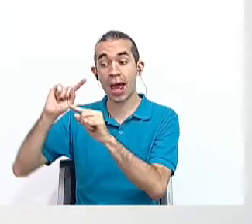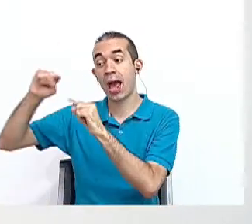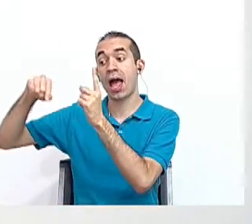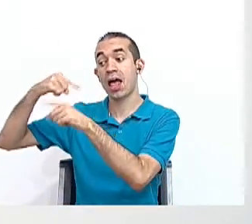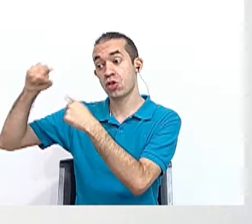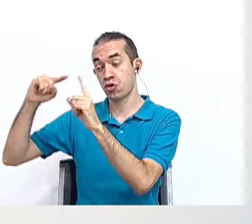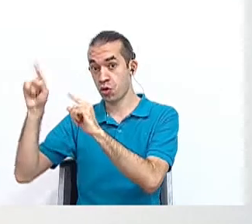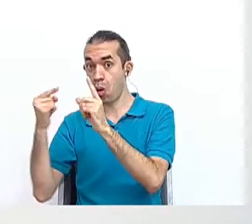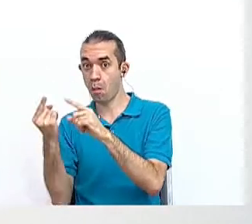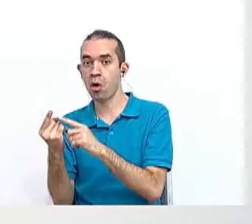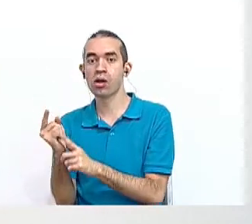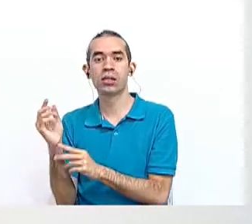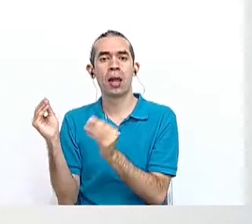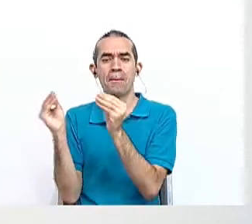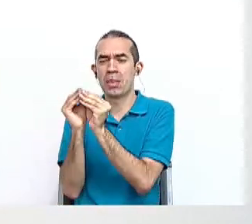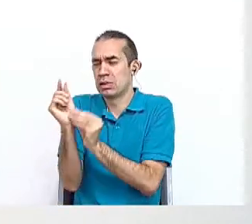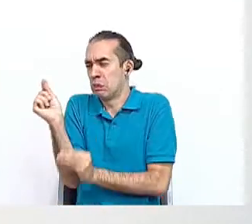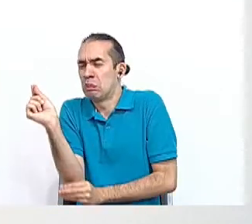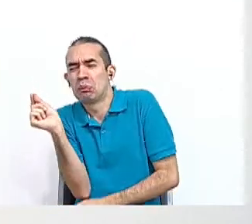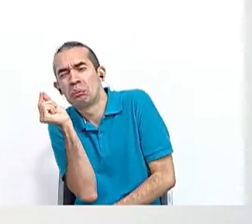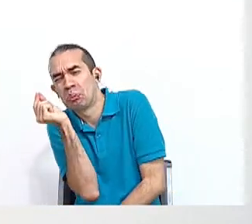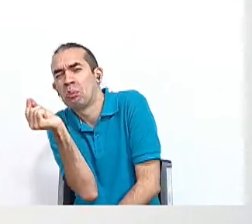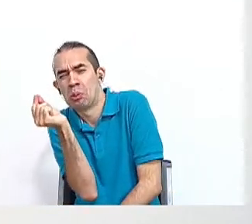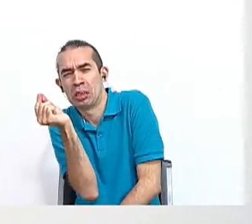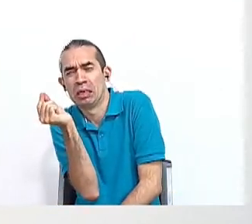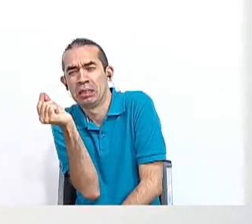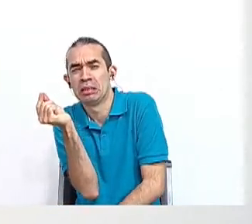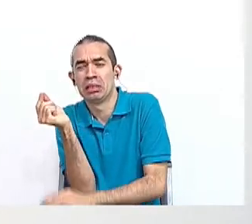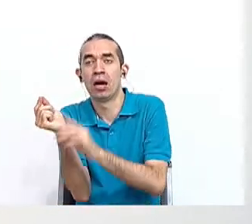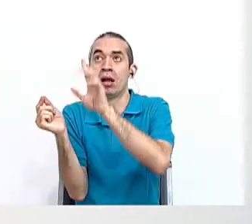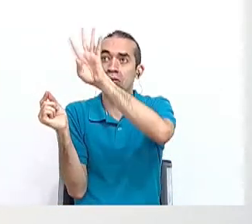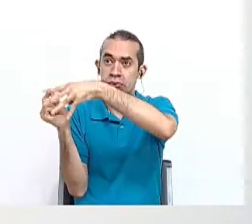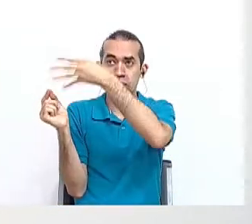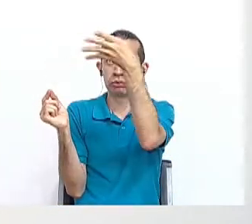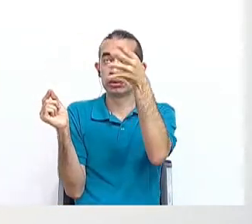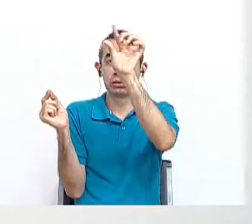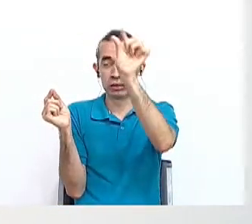la partícula más pequeña que puede existir como elemento.